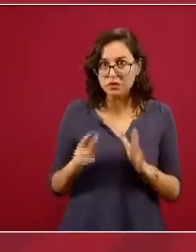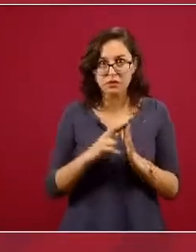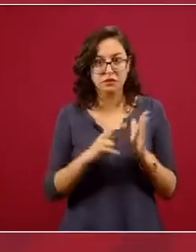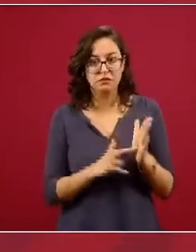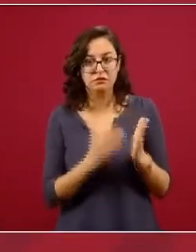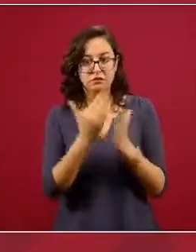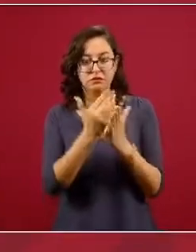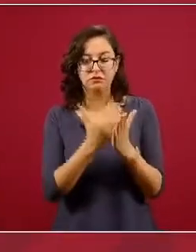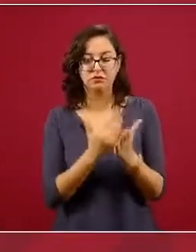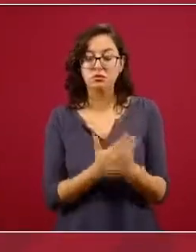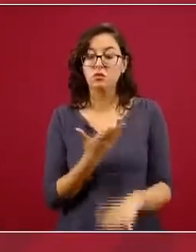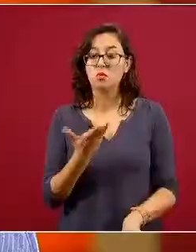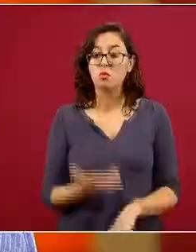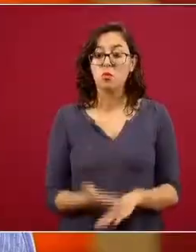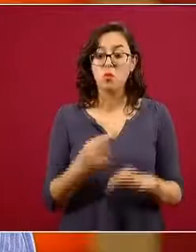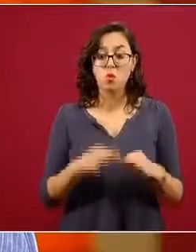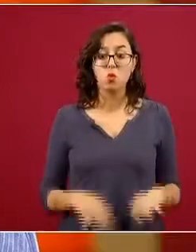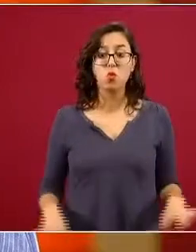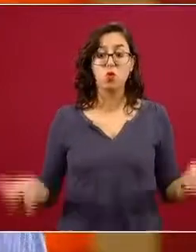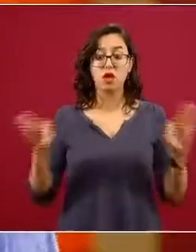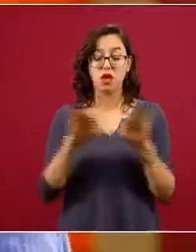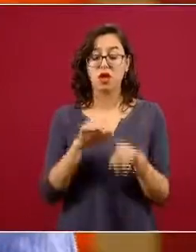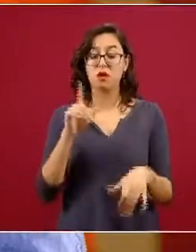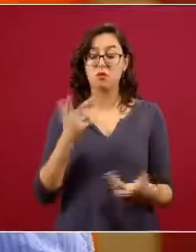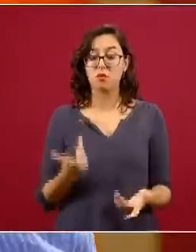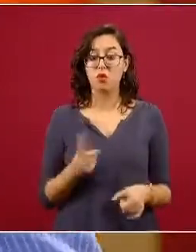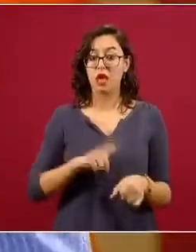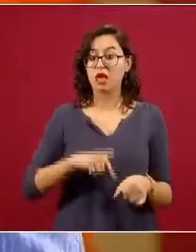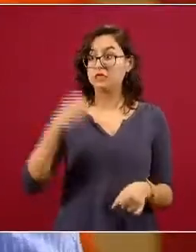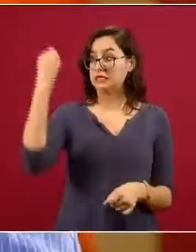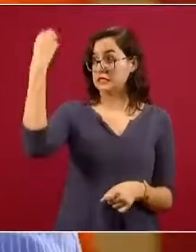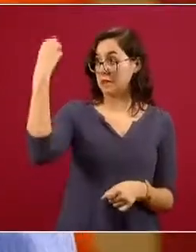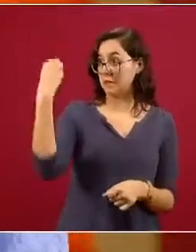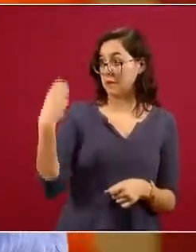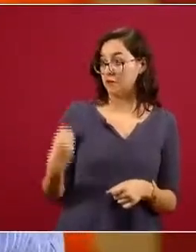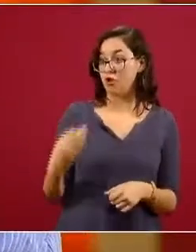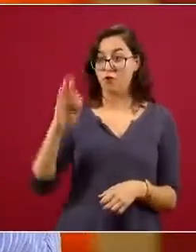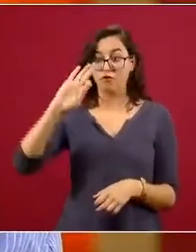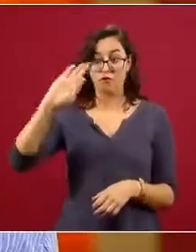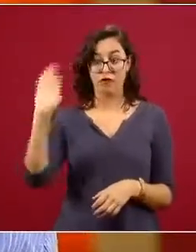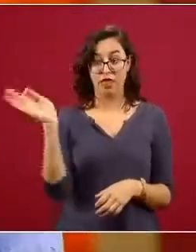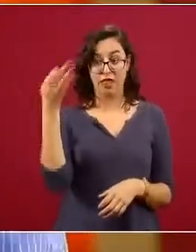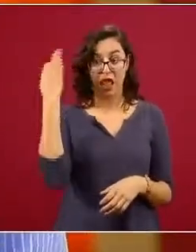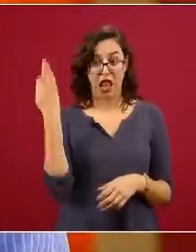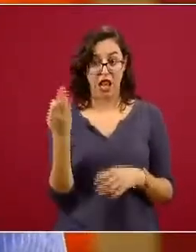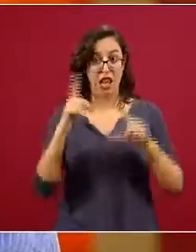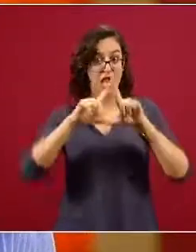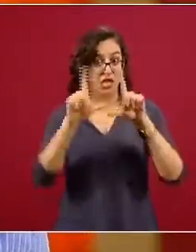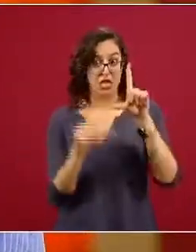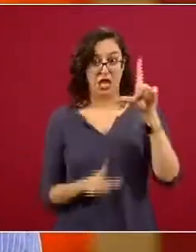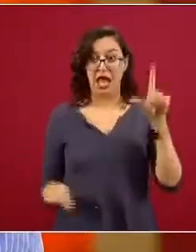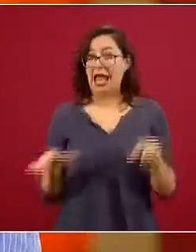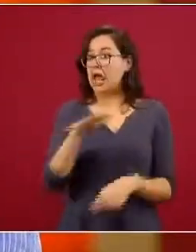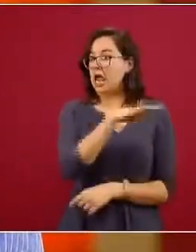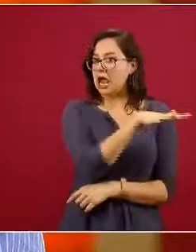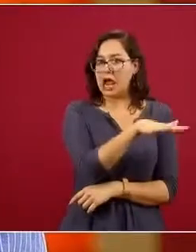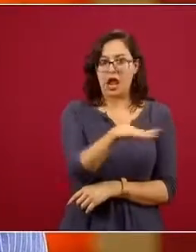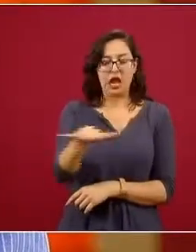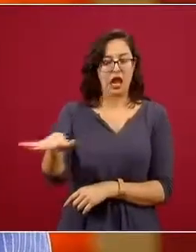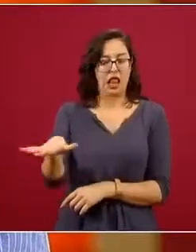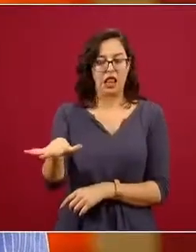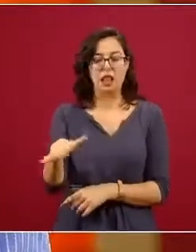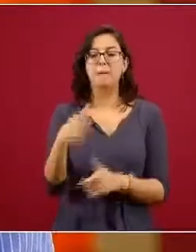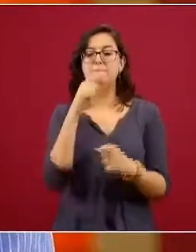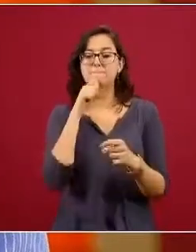locales. De aquí la importancia del semáforo, tanto el semáforo federal, que da los criterios generales de evaluación del